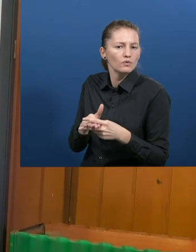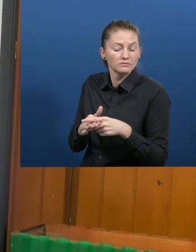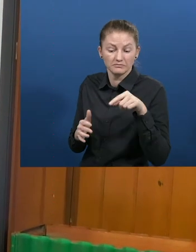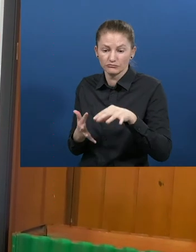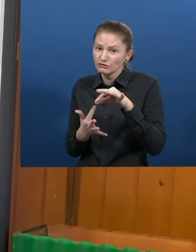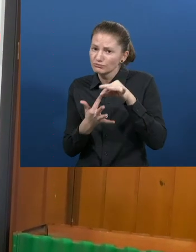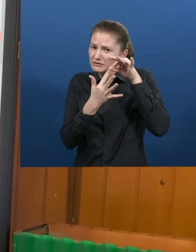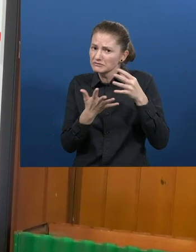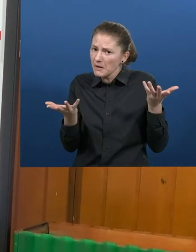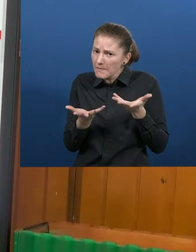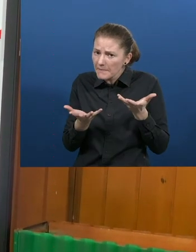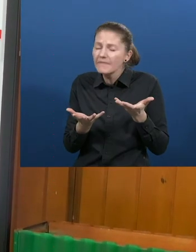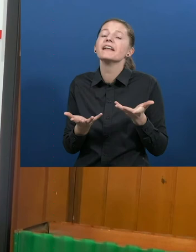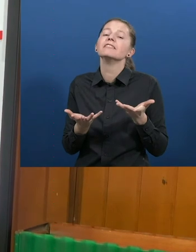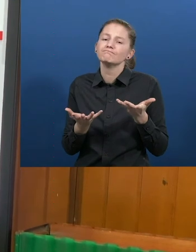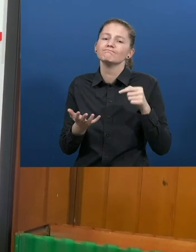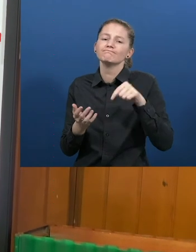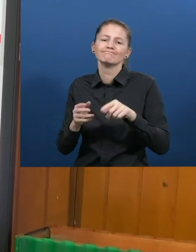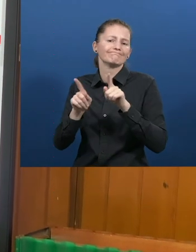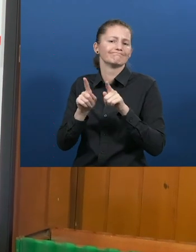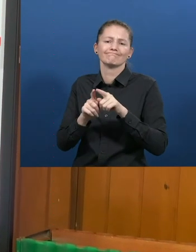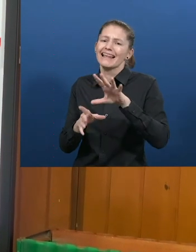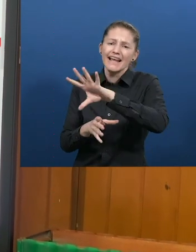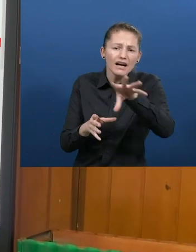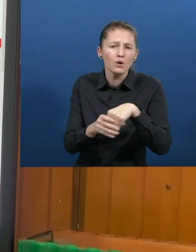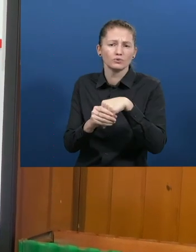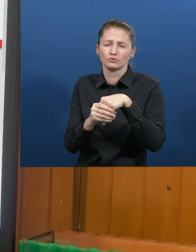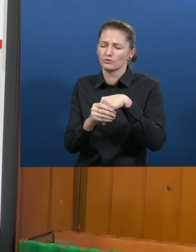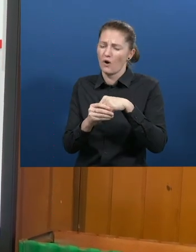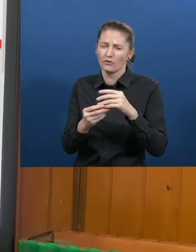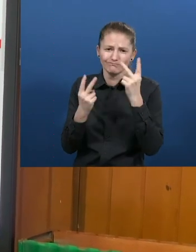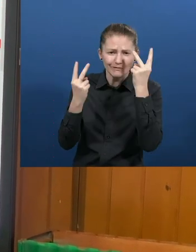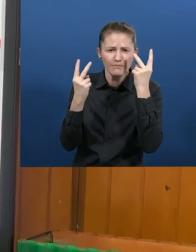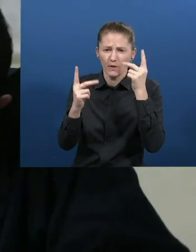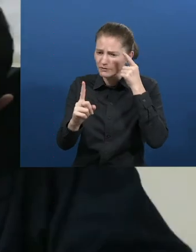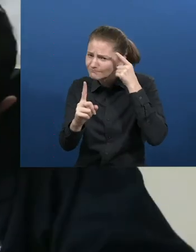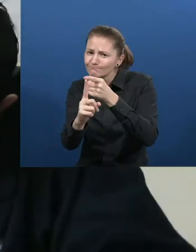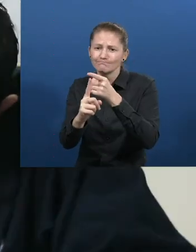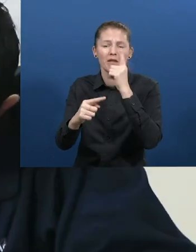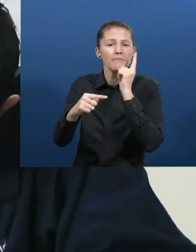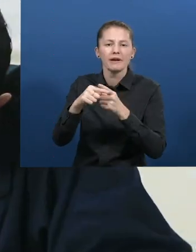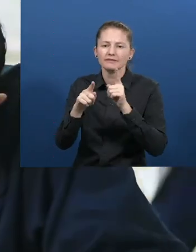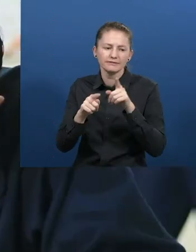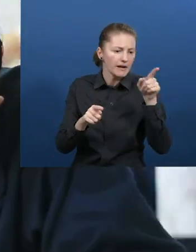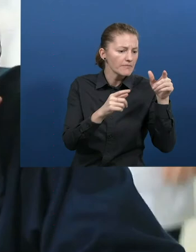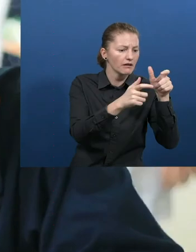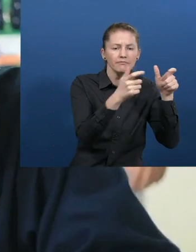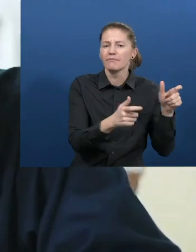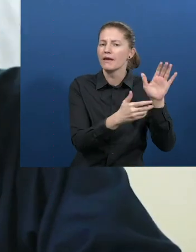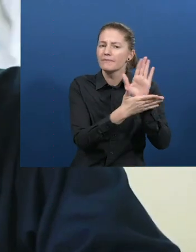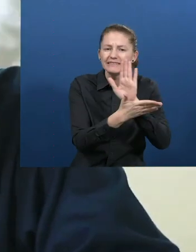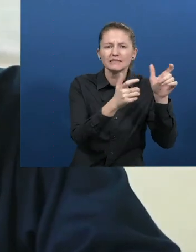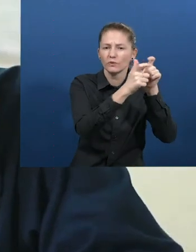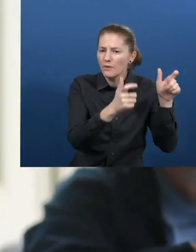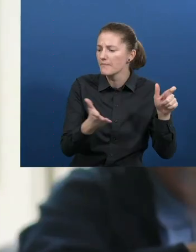Una mirada global a la inclusión, un vínculo especial con el sector empresarial del